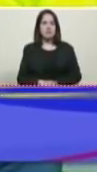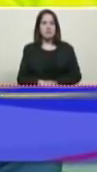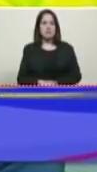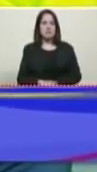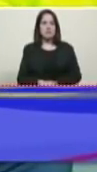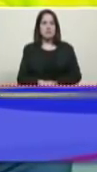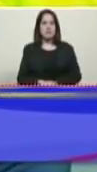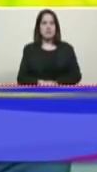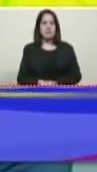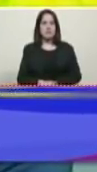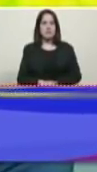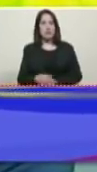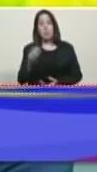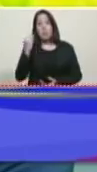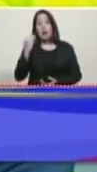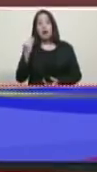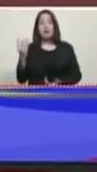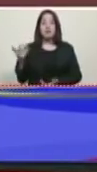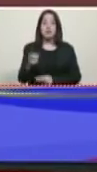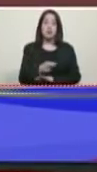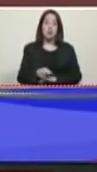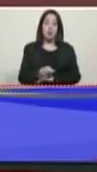más que dicho gobernador